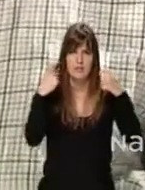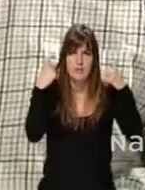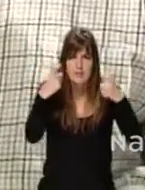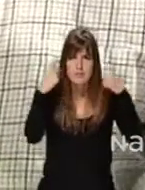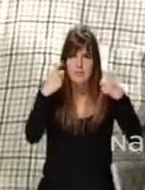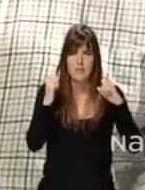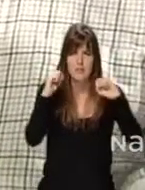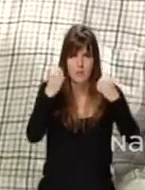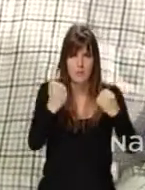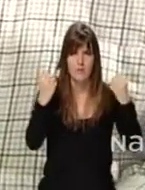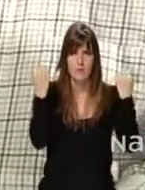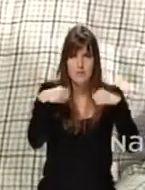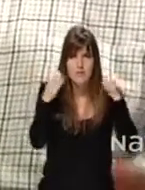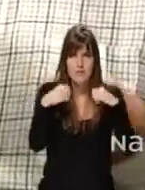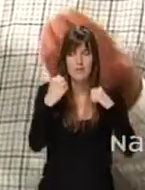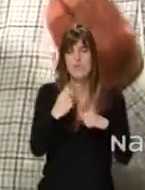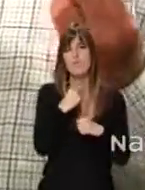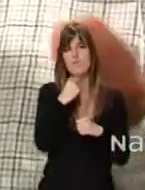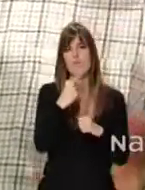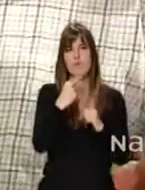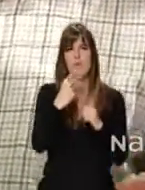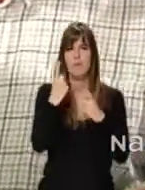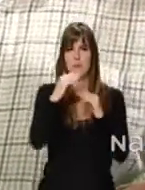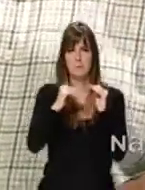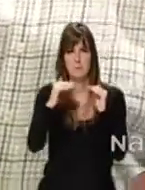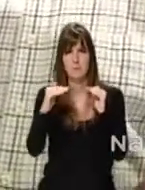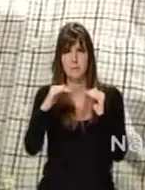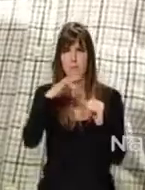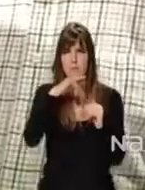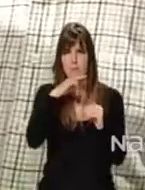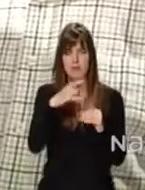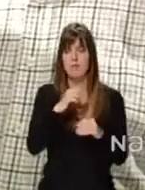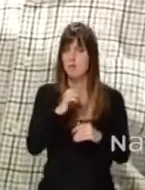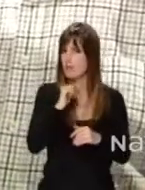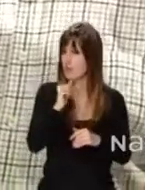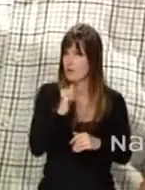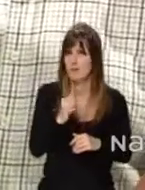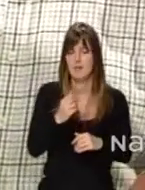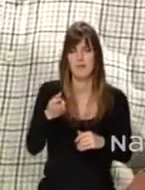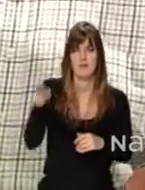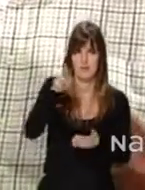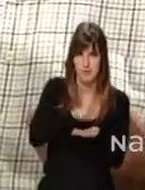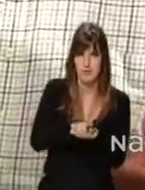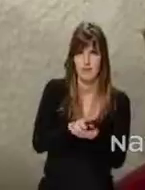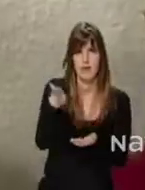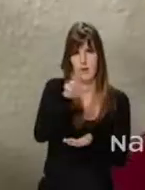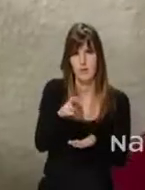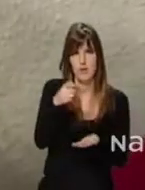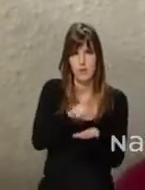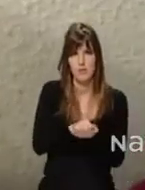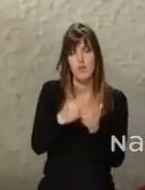ese defecto, que no sale la voz como quiero, ¿qué hago? Pues nada, no pasa nada. Sufrir, al día